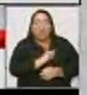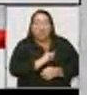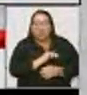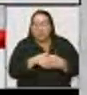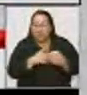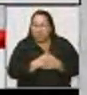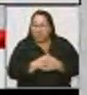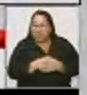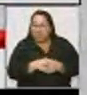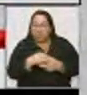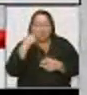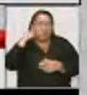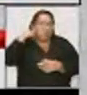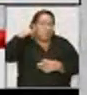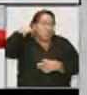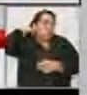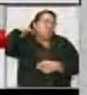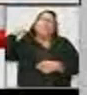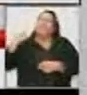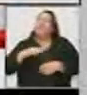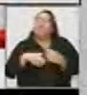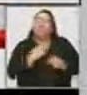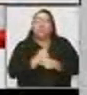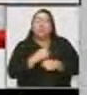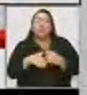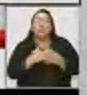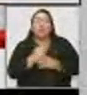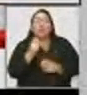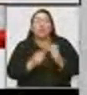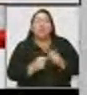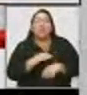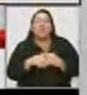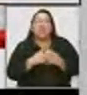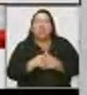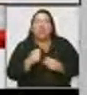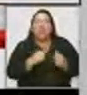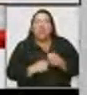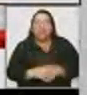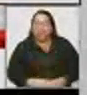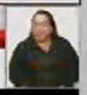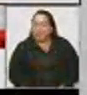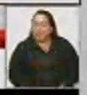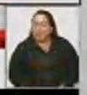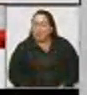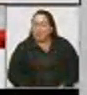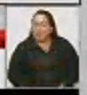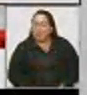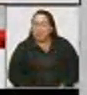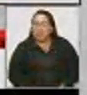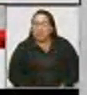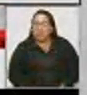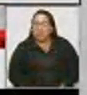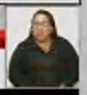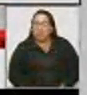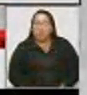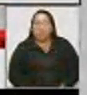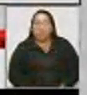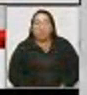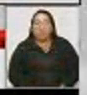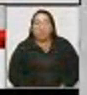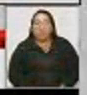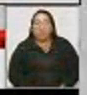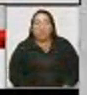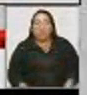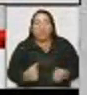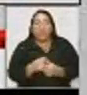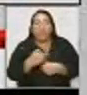institucionales para la igualdad de género y el fortalecimiento de capacidades del personal de la administración pública sobre las temáticas vinculadas.